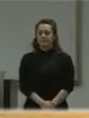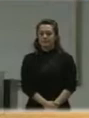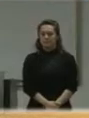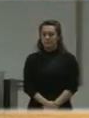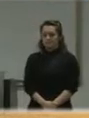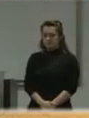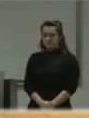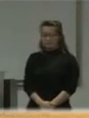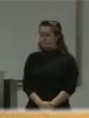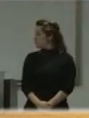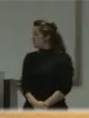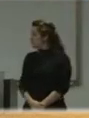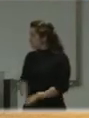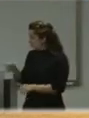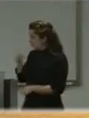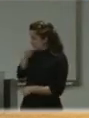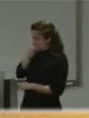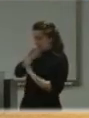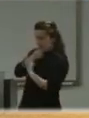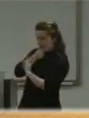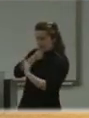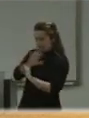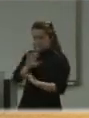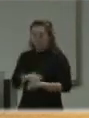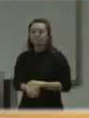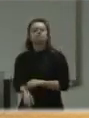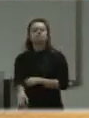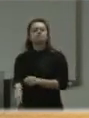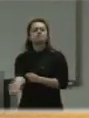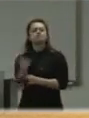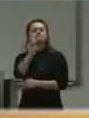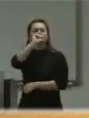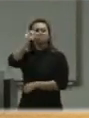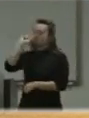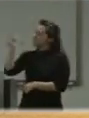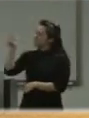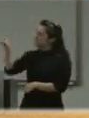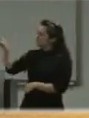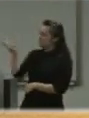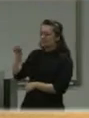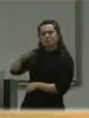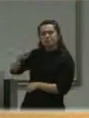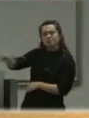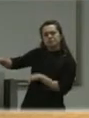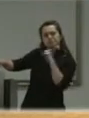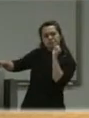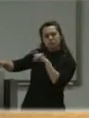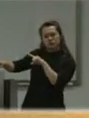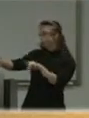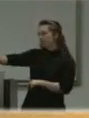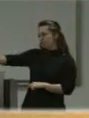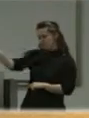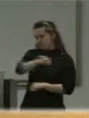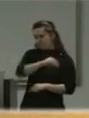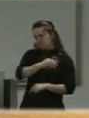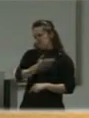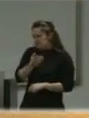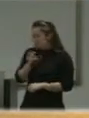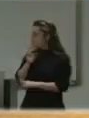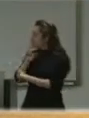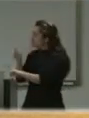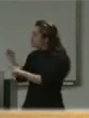si quieres tenlo ahí y ya vamos mirando Bueno una primera pregunta que tengo pues para ustedes para todos para que todos la respondan